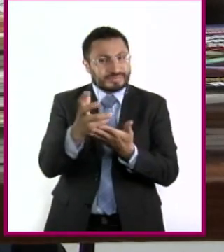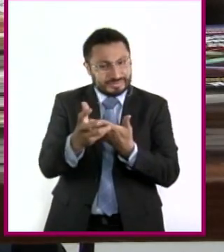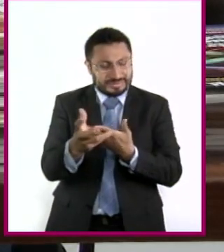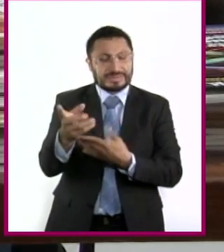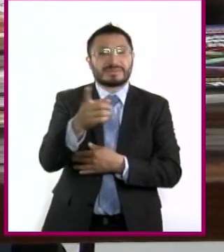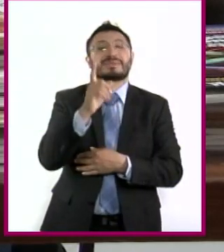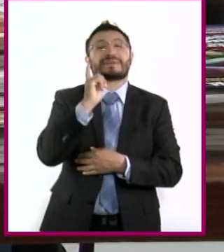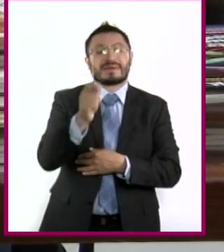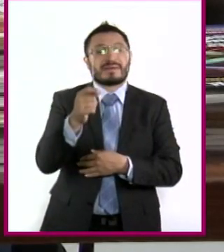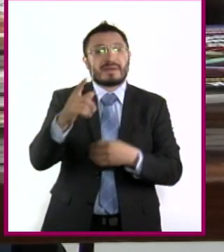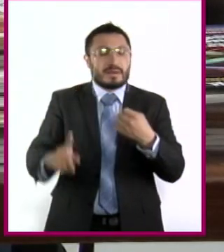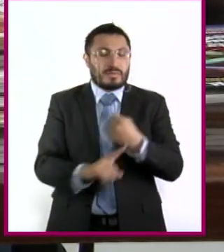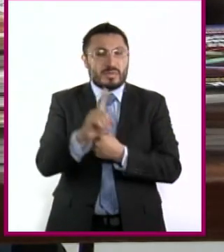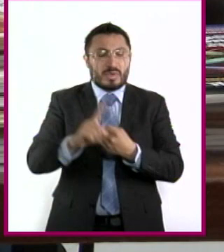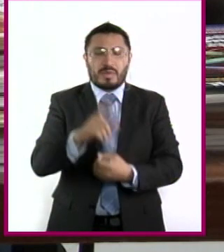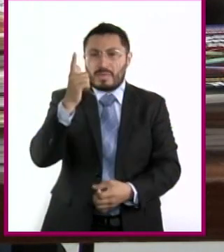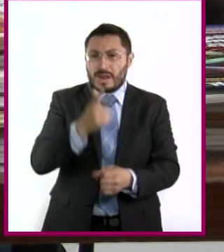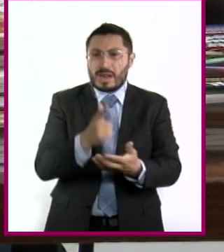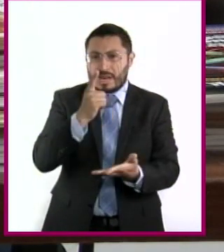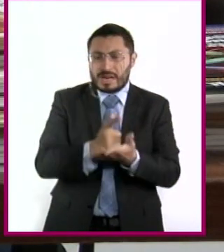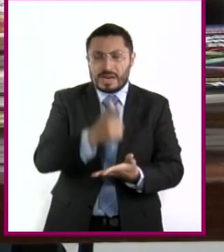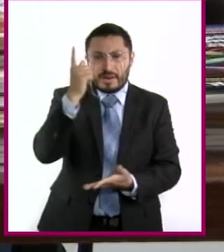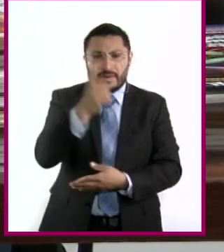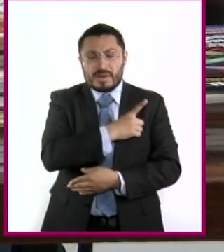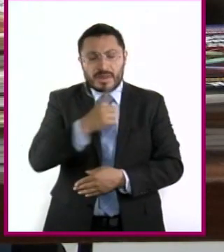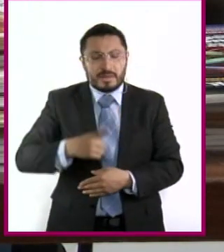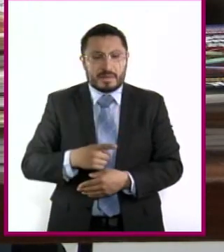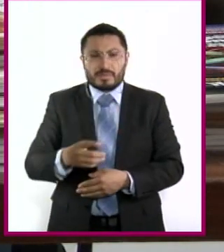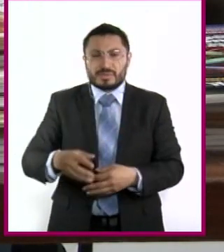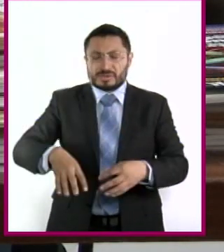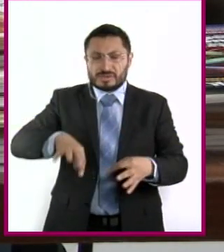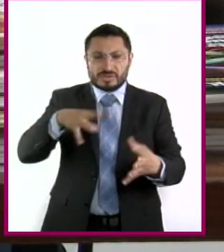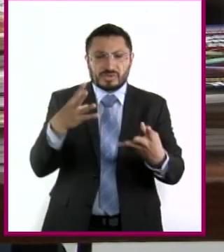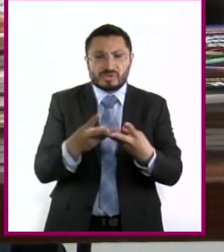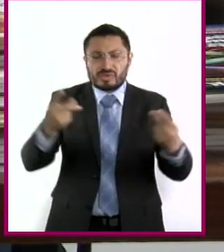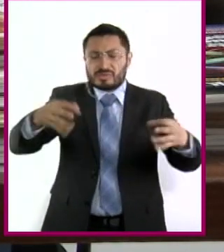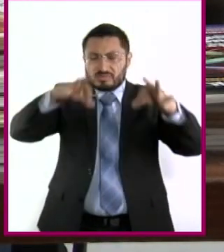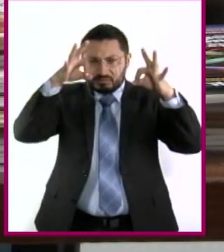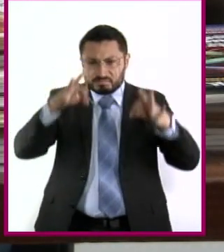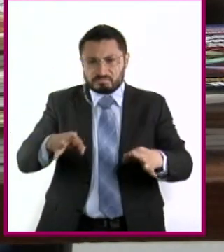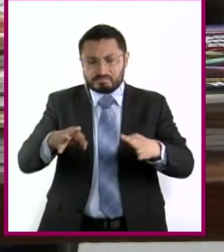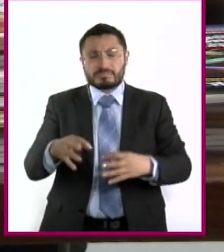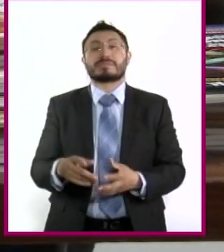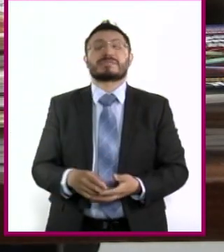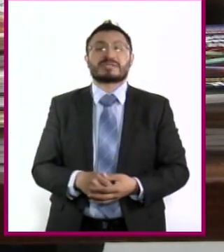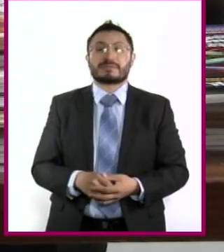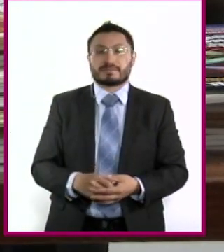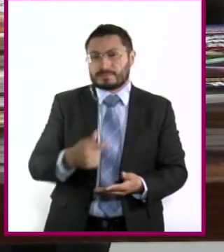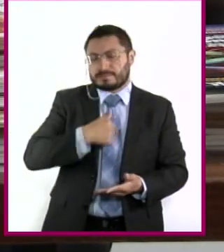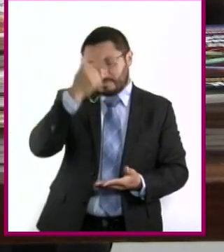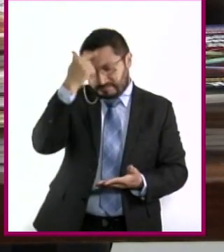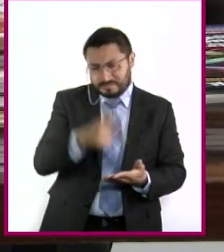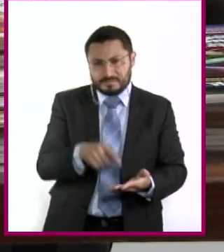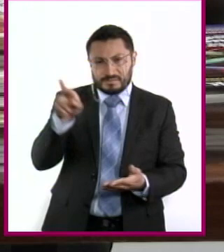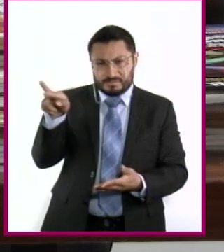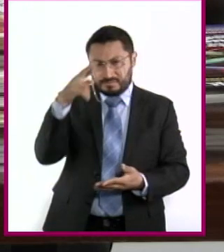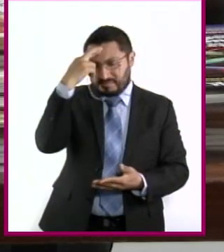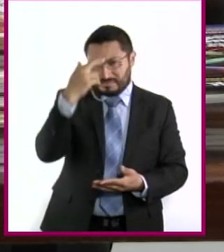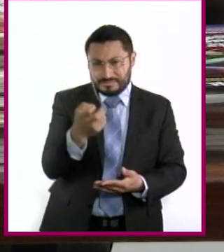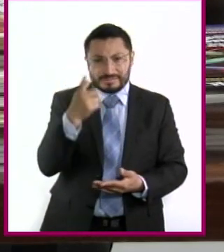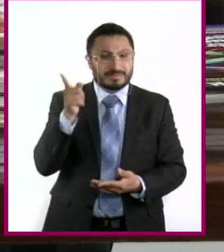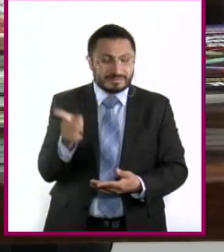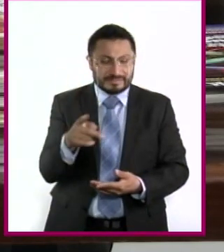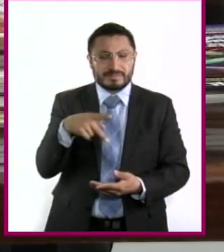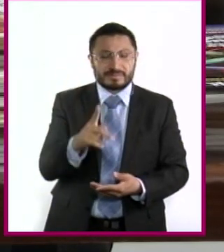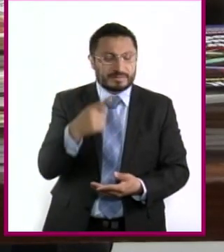un problema gordo hay que aplicar grandes transformaciones. Es lo que nos dice alguien. Yo creo que tiene razón, pero mira estos otros